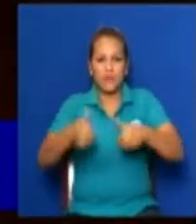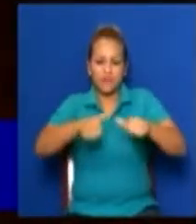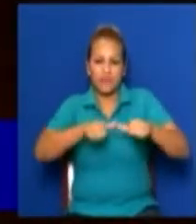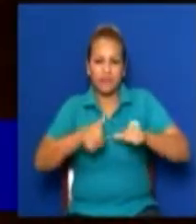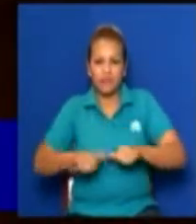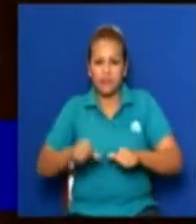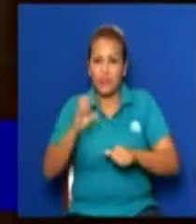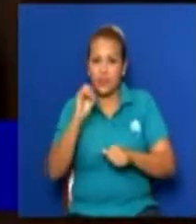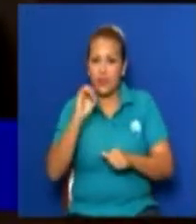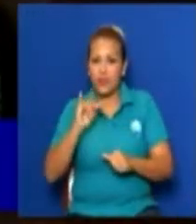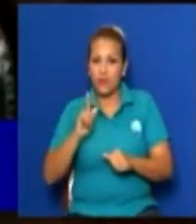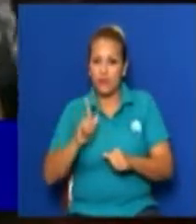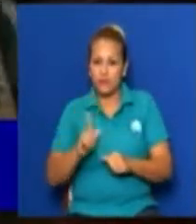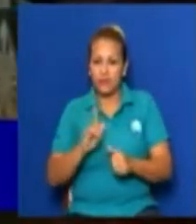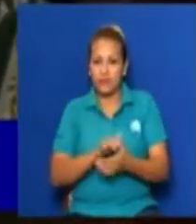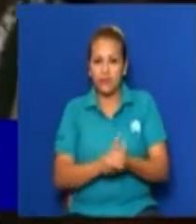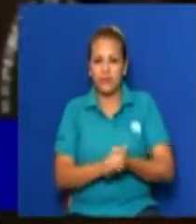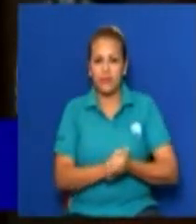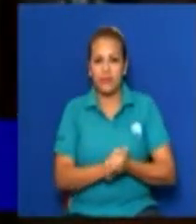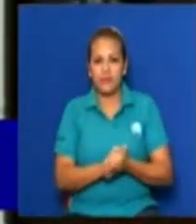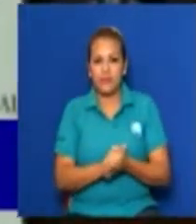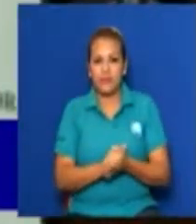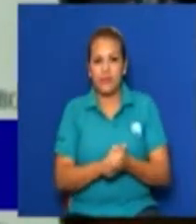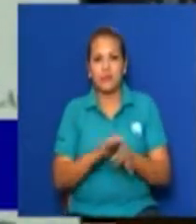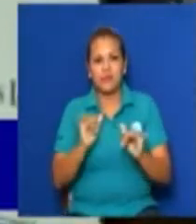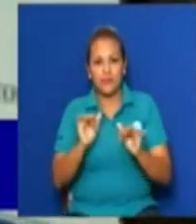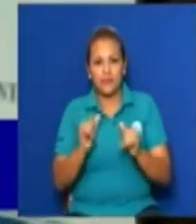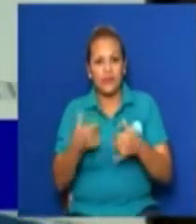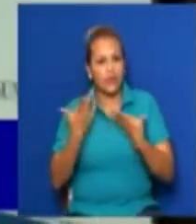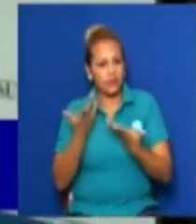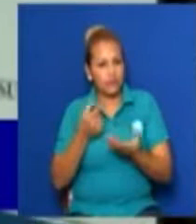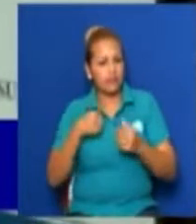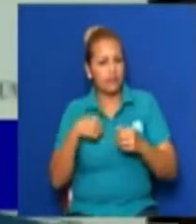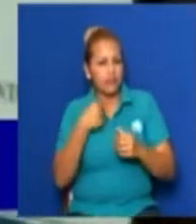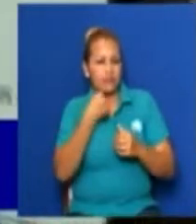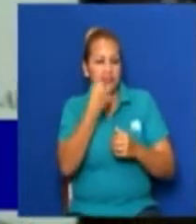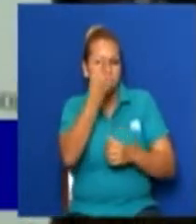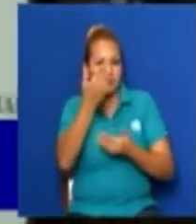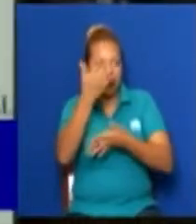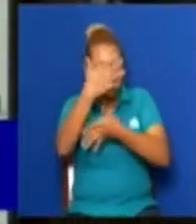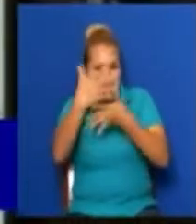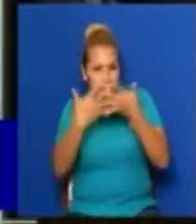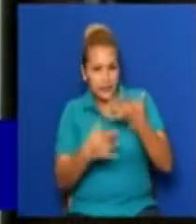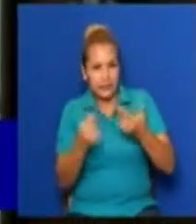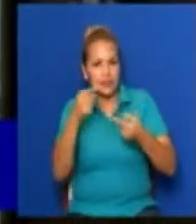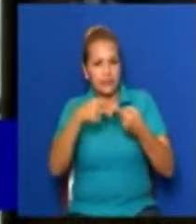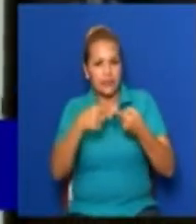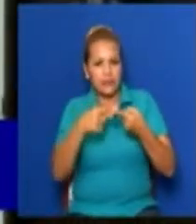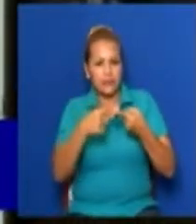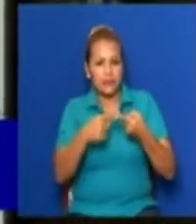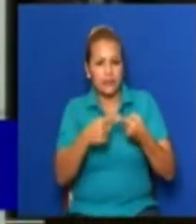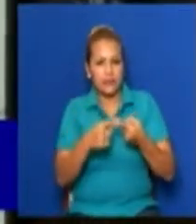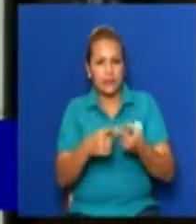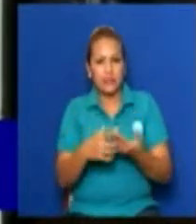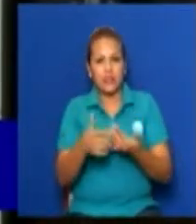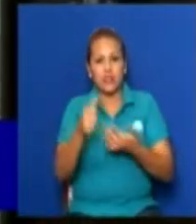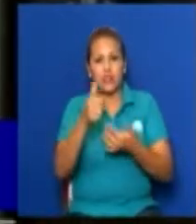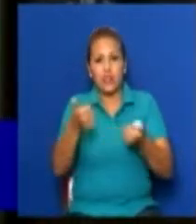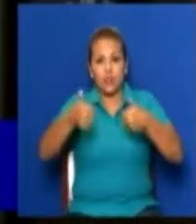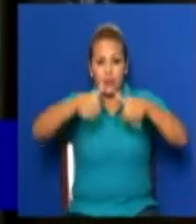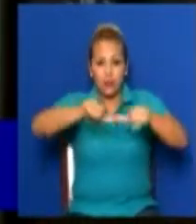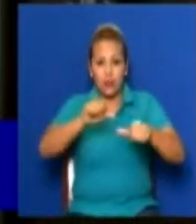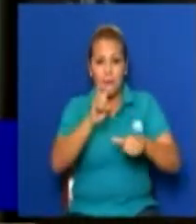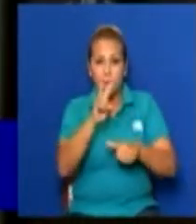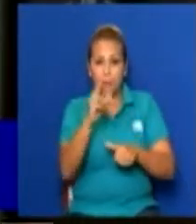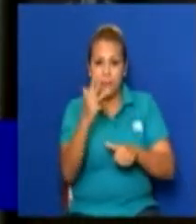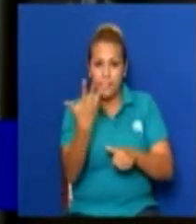de la OIT, voy a hacer un recorridito mencionándolos, son el convenio 29, que